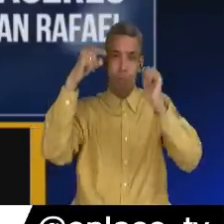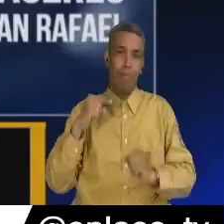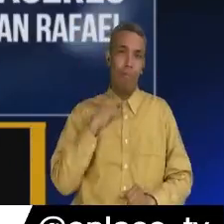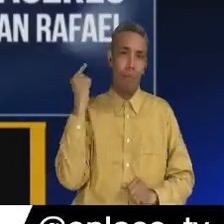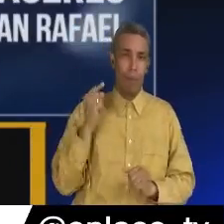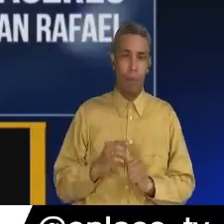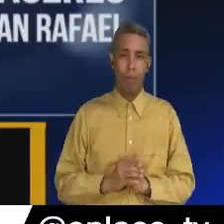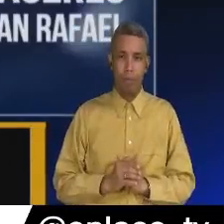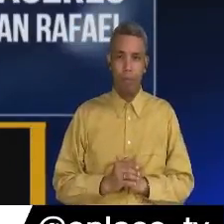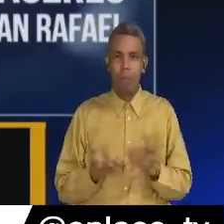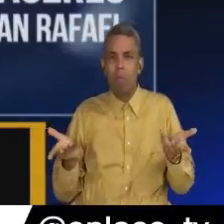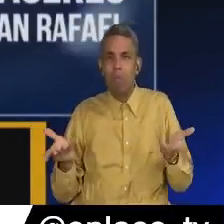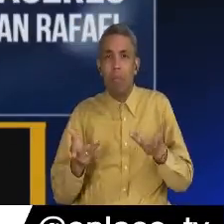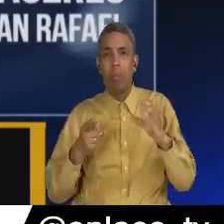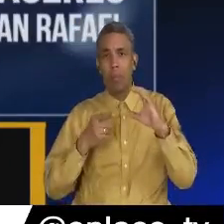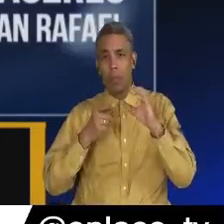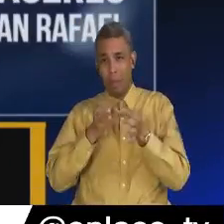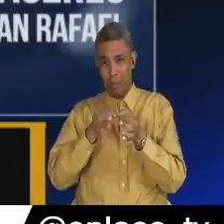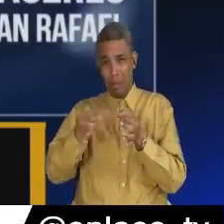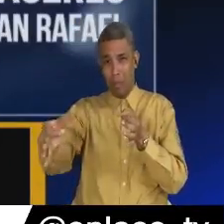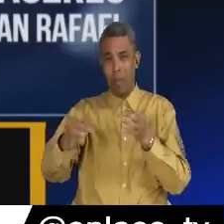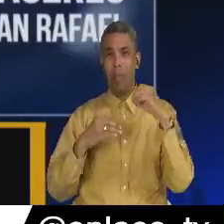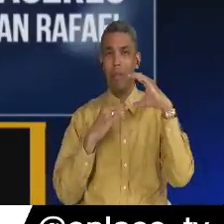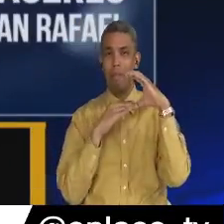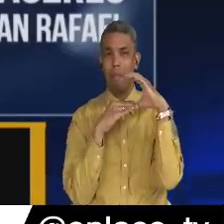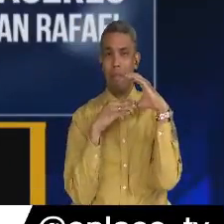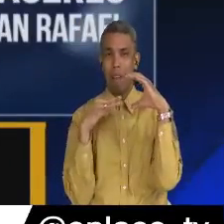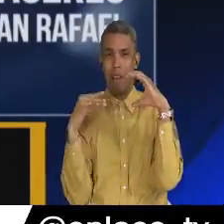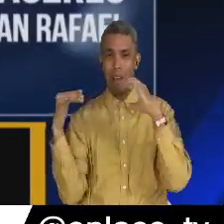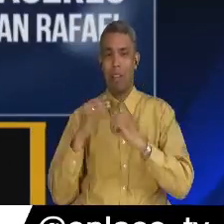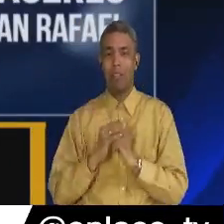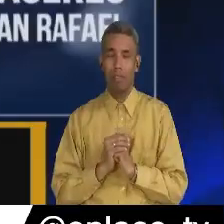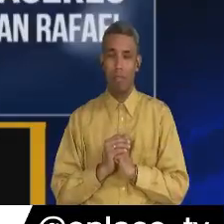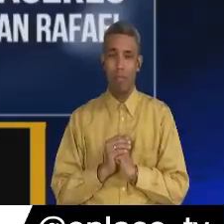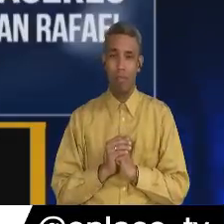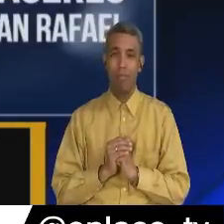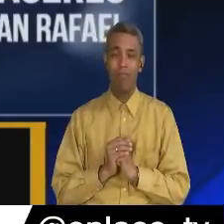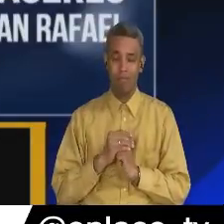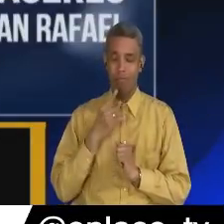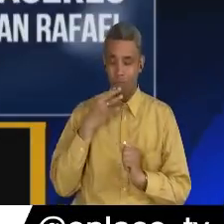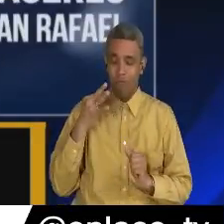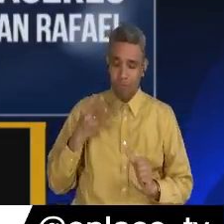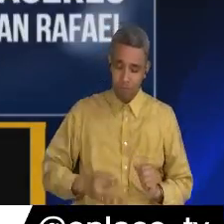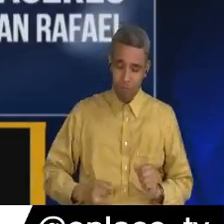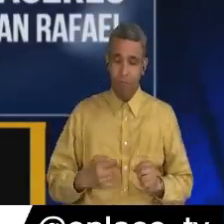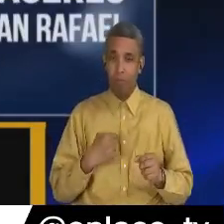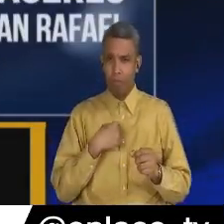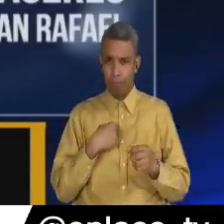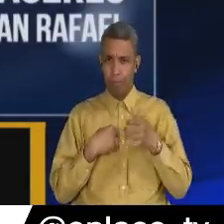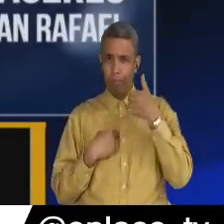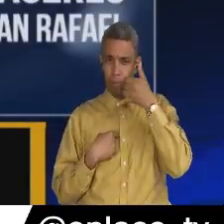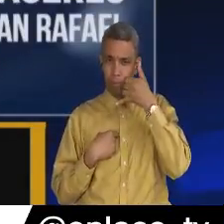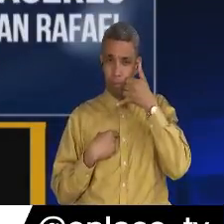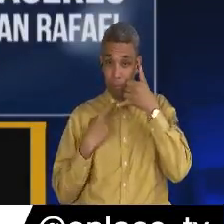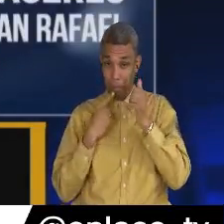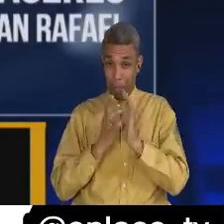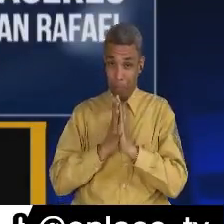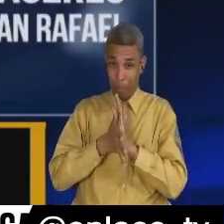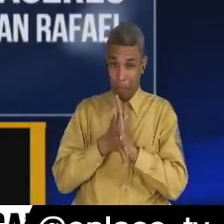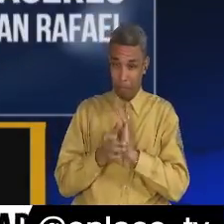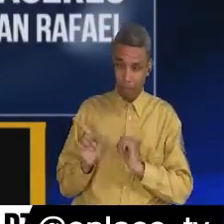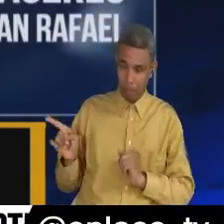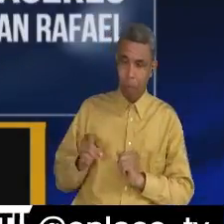Yo me encuentro en la ciudad de Bucaramanga y ayer recibí esa trágica noticia, en donde me